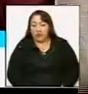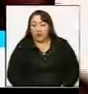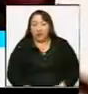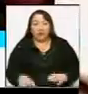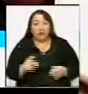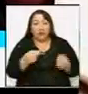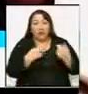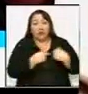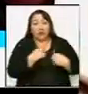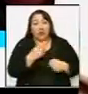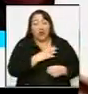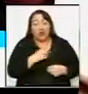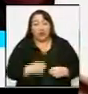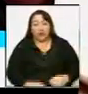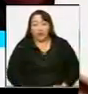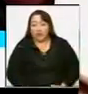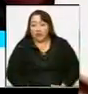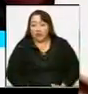un costo innecesario al Estado.